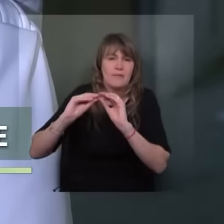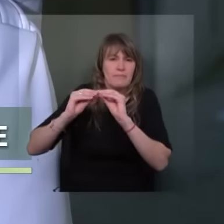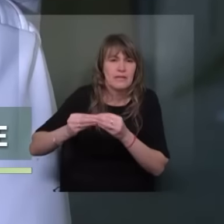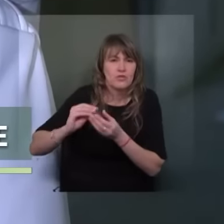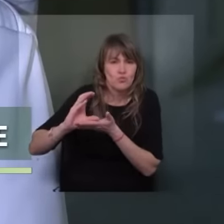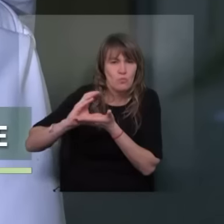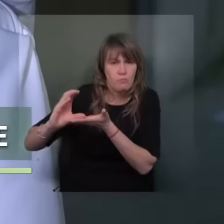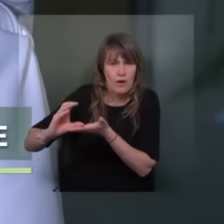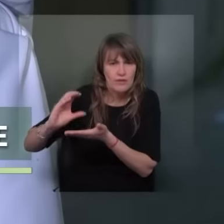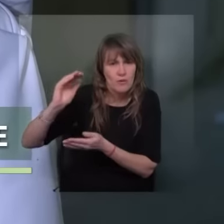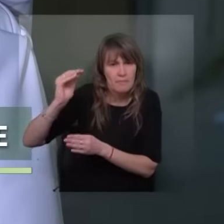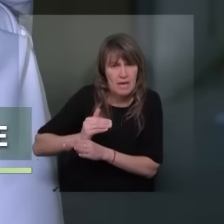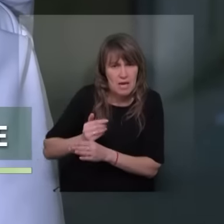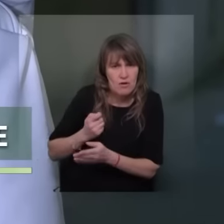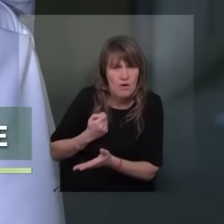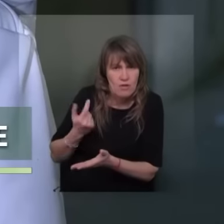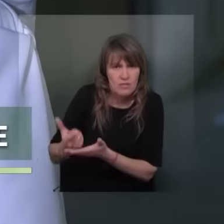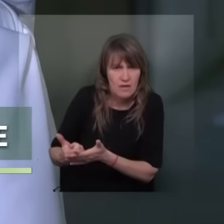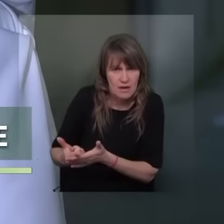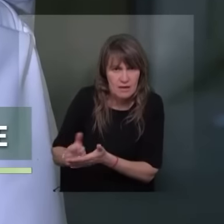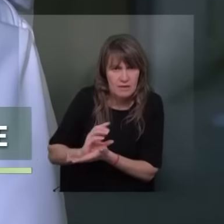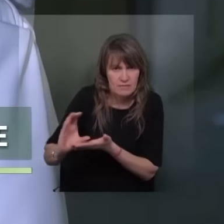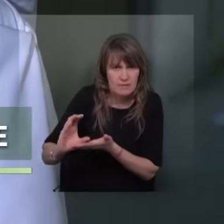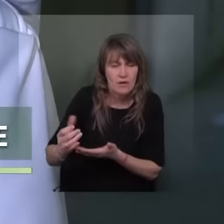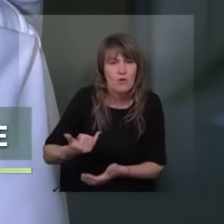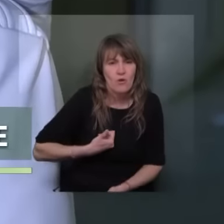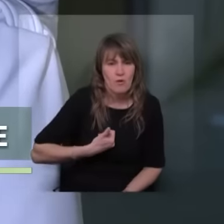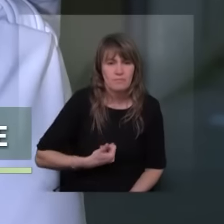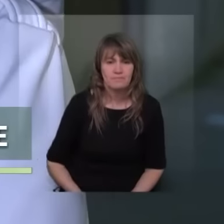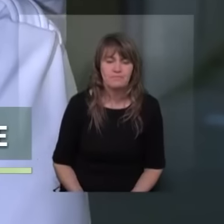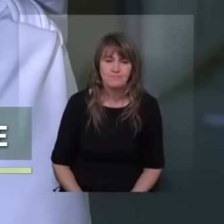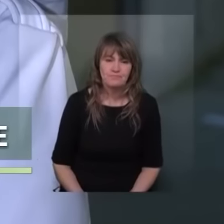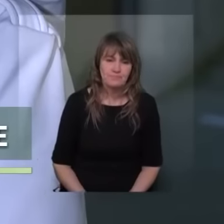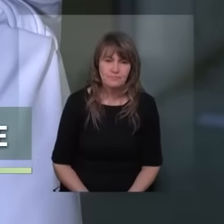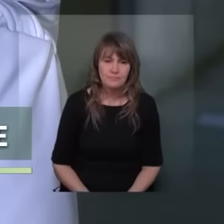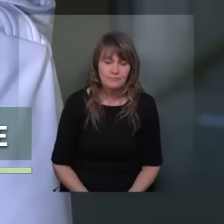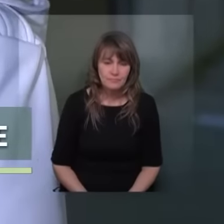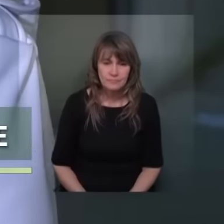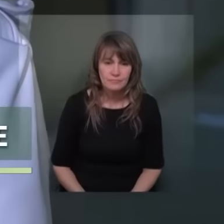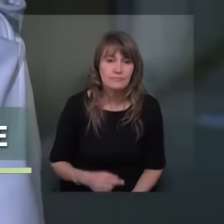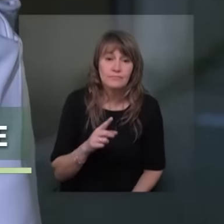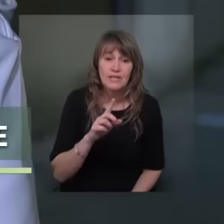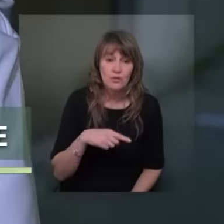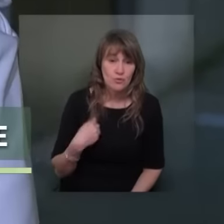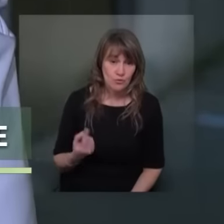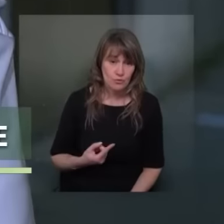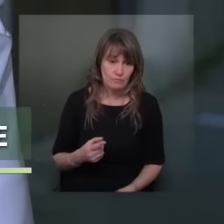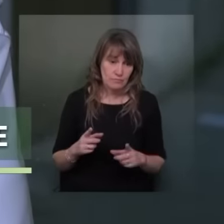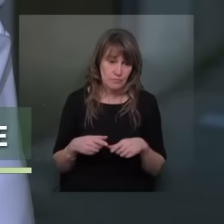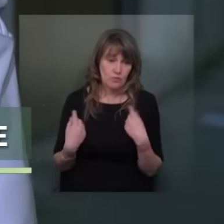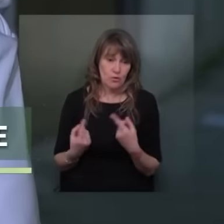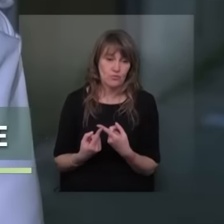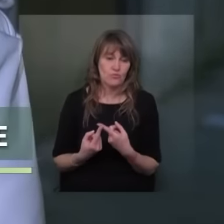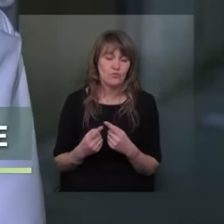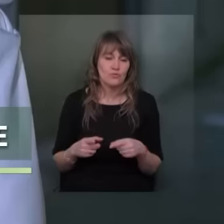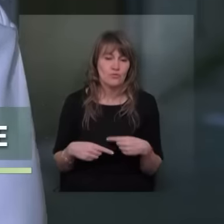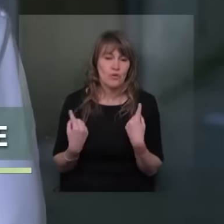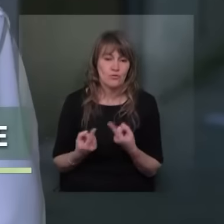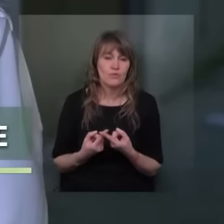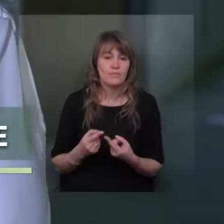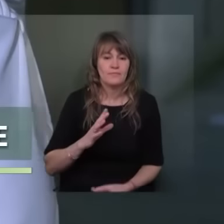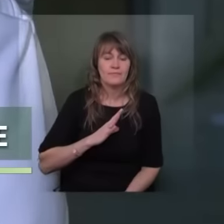evaluado el trabajo ya en lo que va este tiempo Bueno la verdad es que para nosotros eh lo que